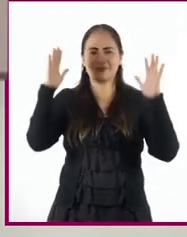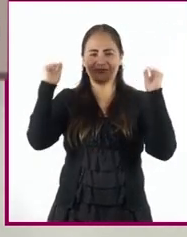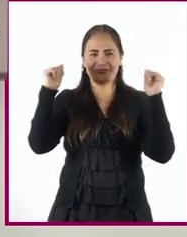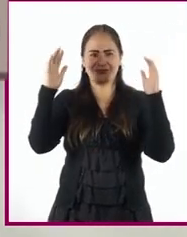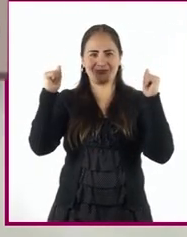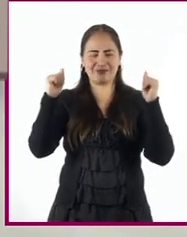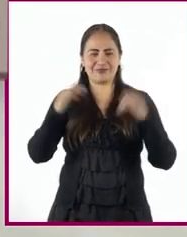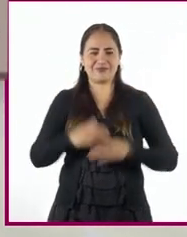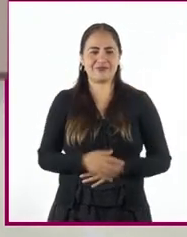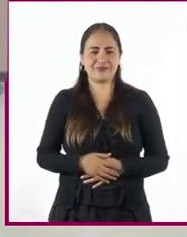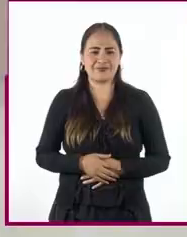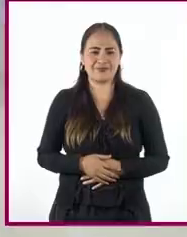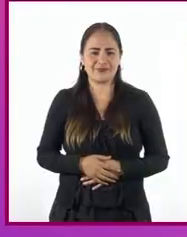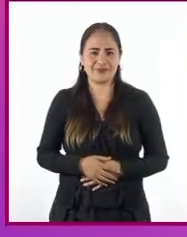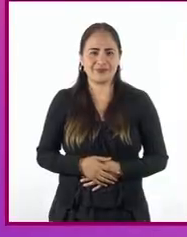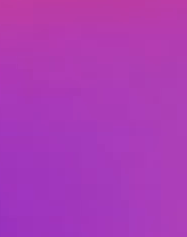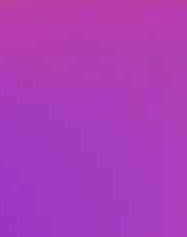la próxima!